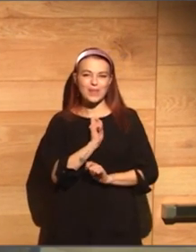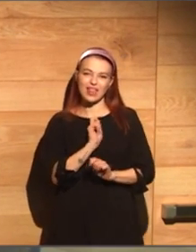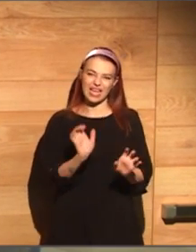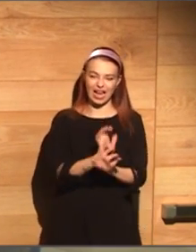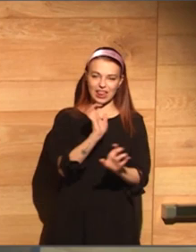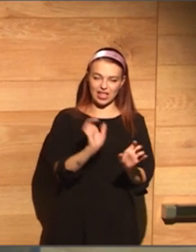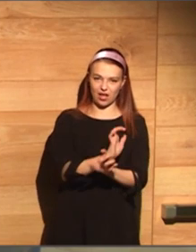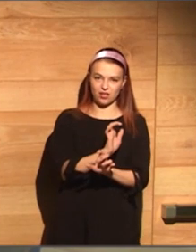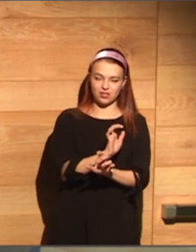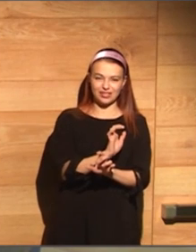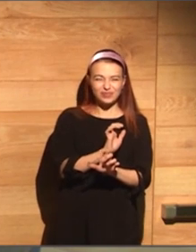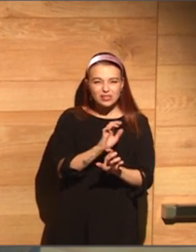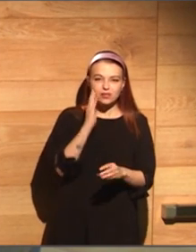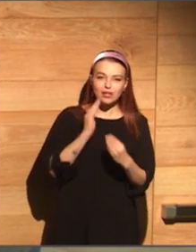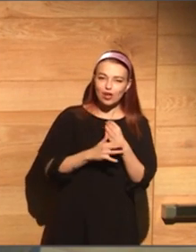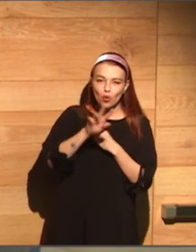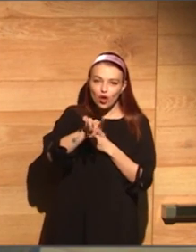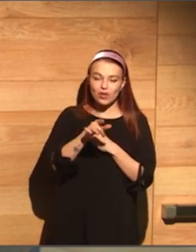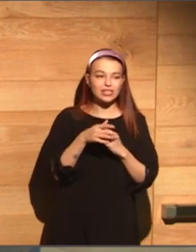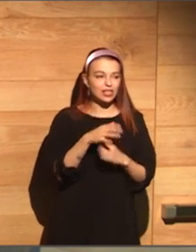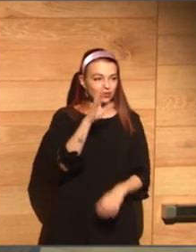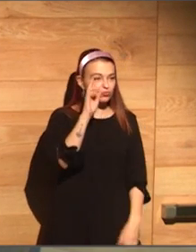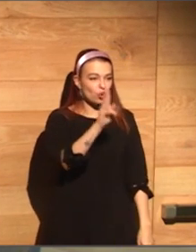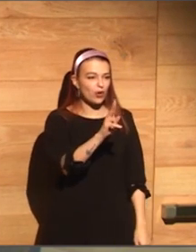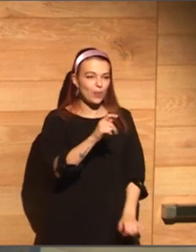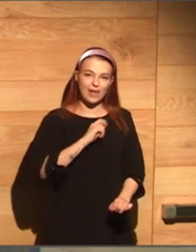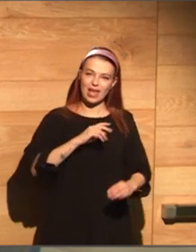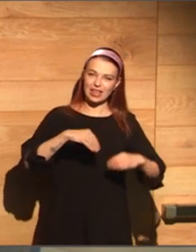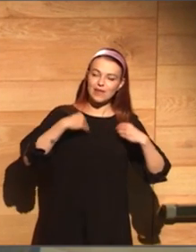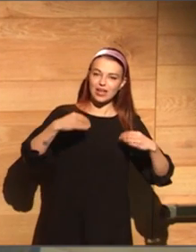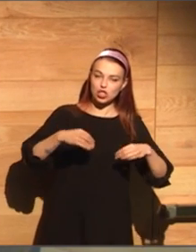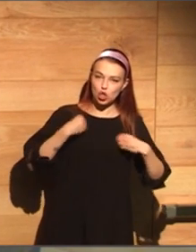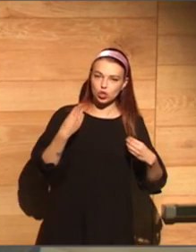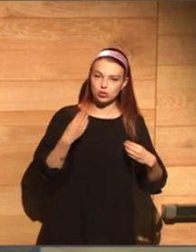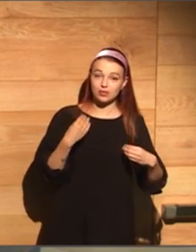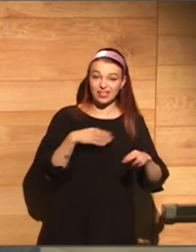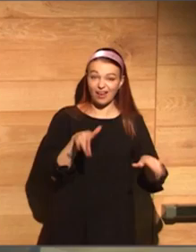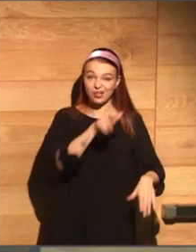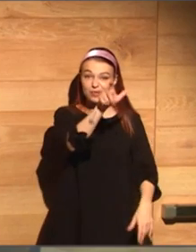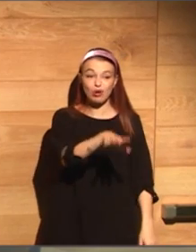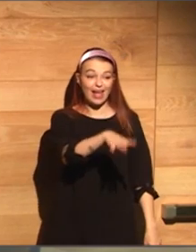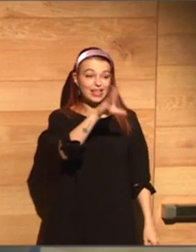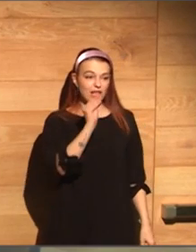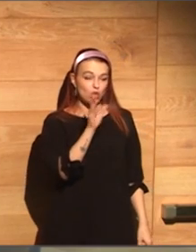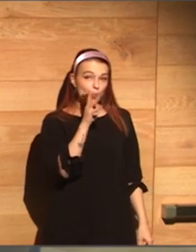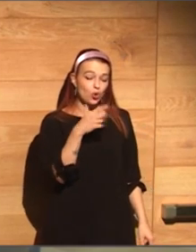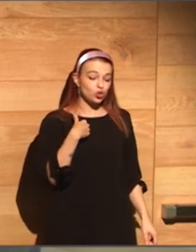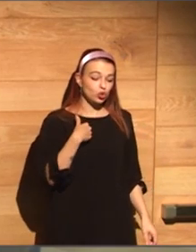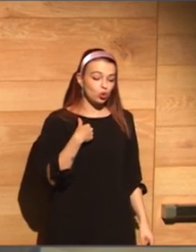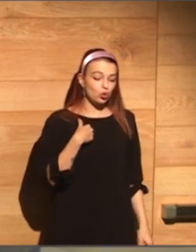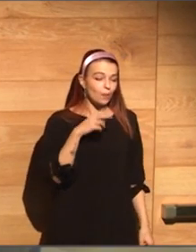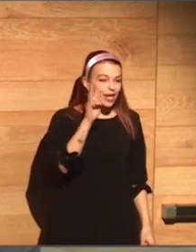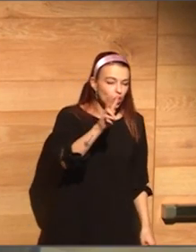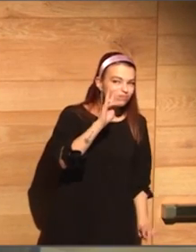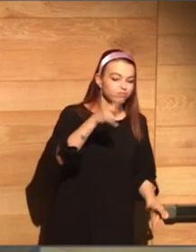los personajes, es otra cosa. Es que te divierten a tu pesar, y que a tu pesar los entiendes porque te reconoces en ellos y